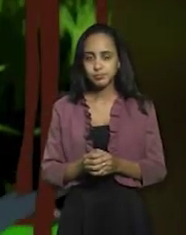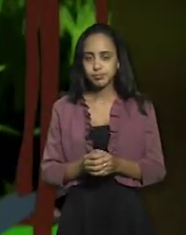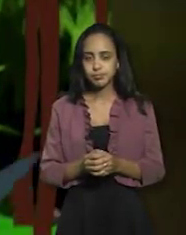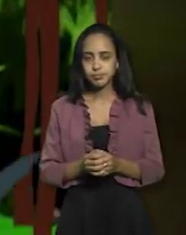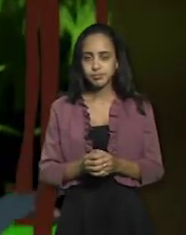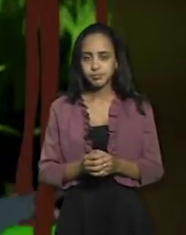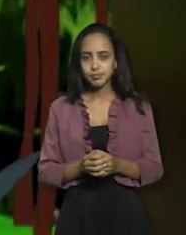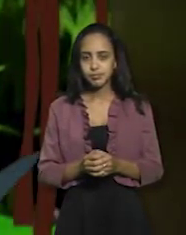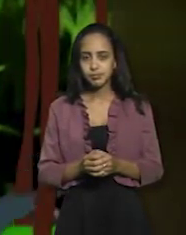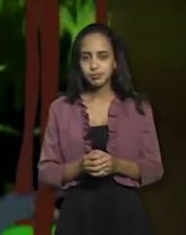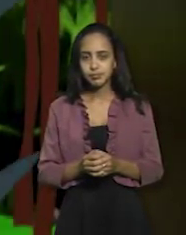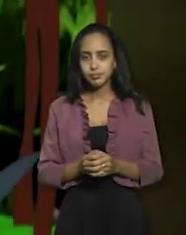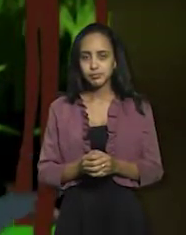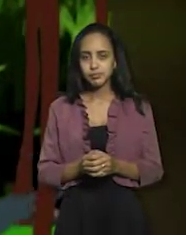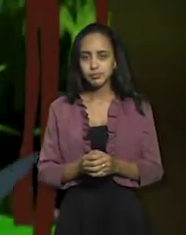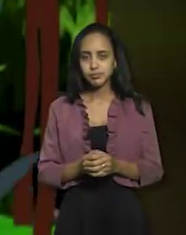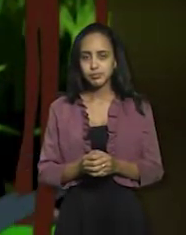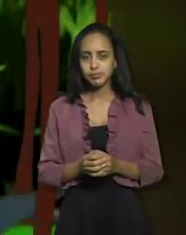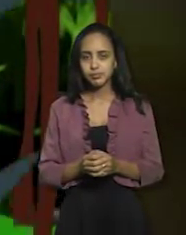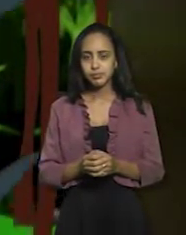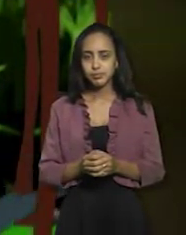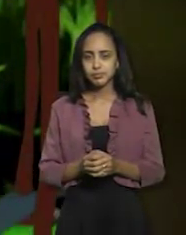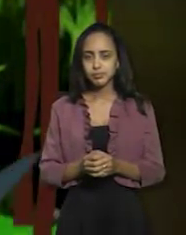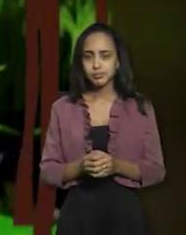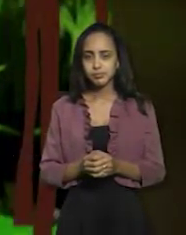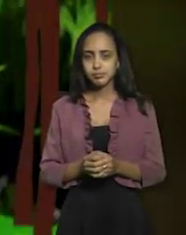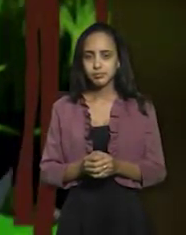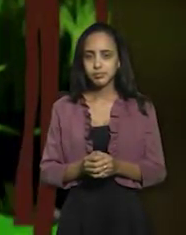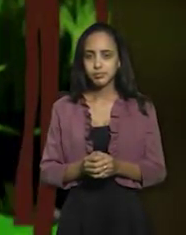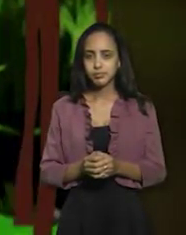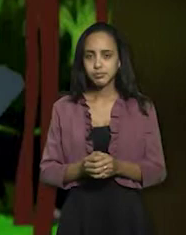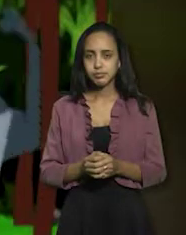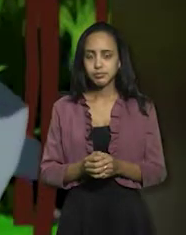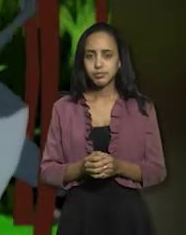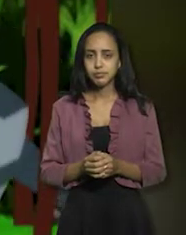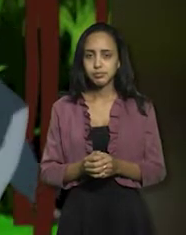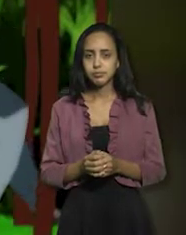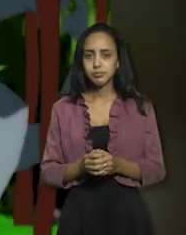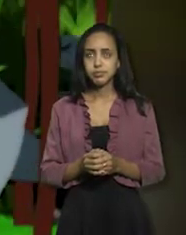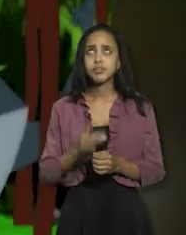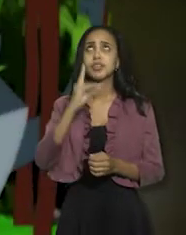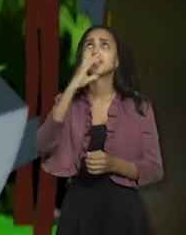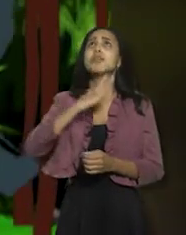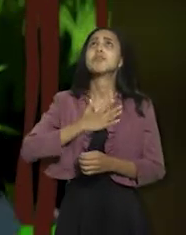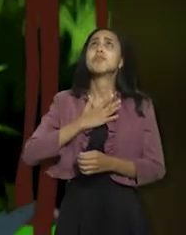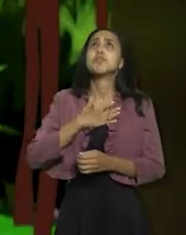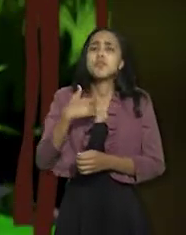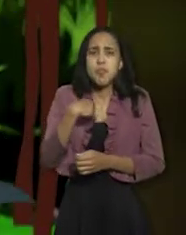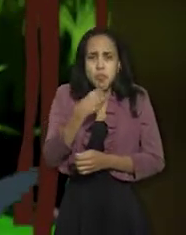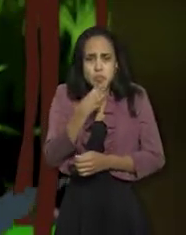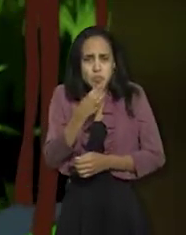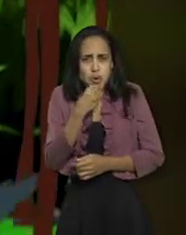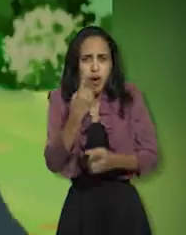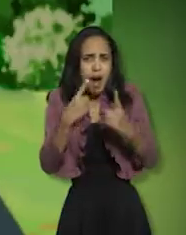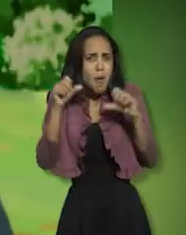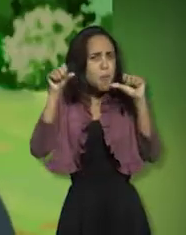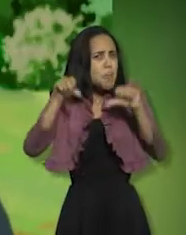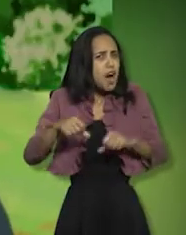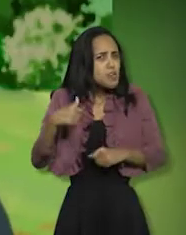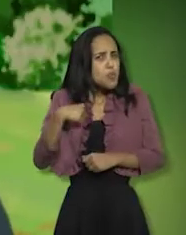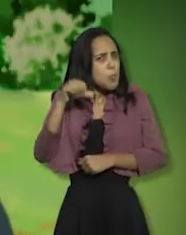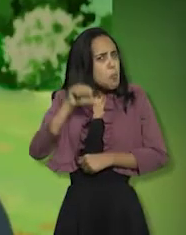¡Ay, Dios santo! ¿Me crees capaz de una acción tan